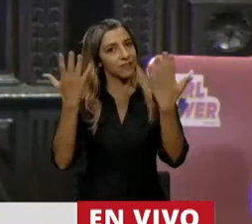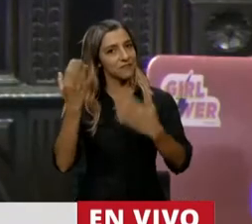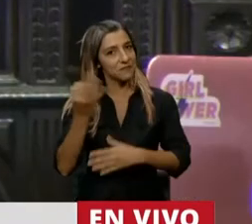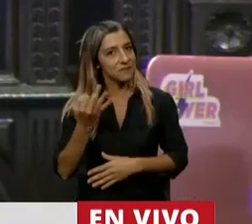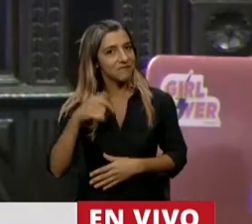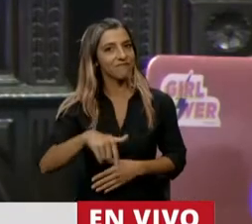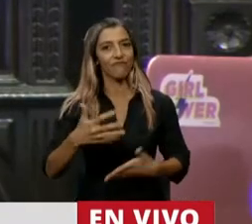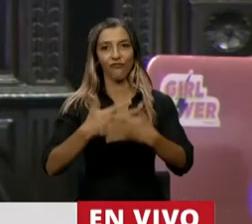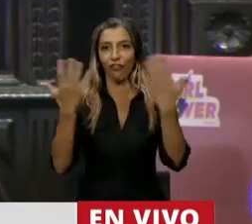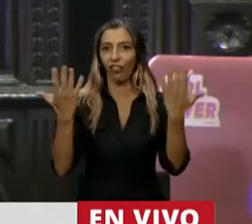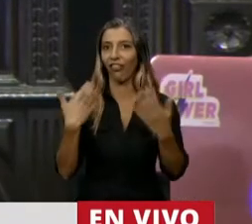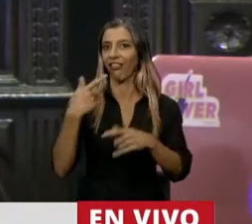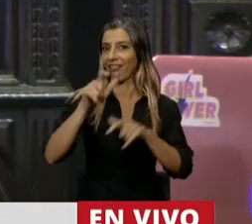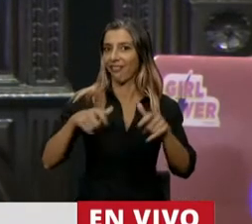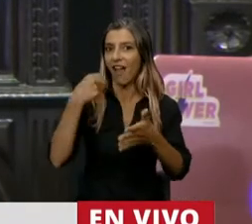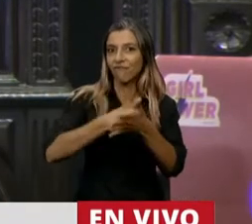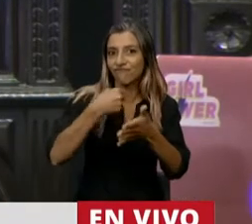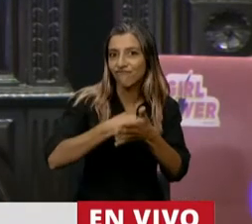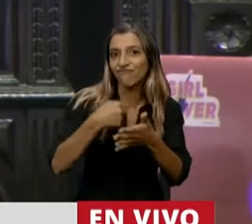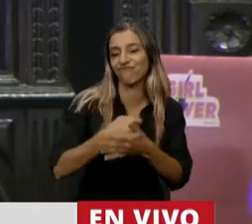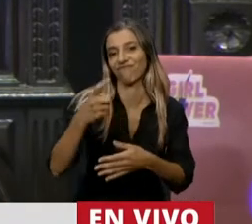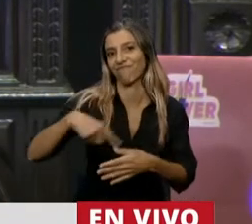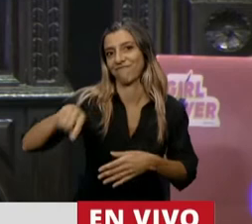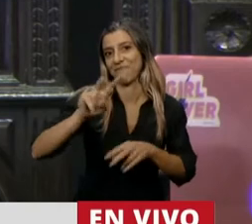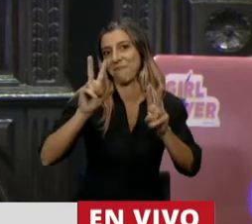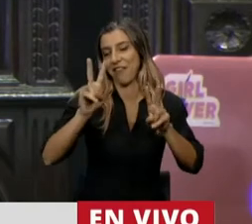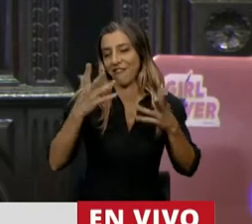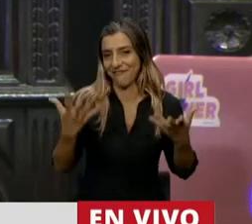militante peronista, de la militante peronista, de las militancias.